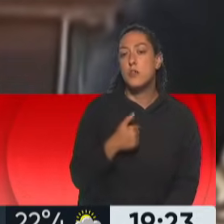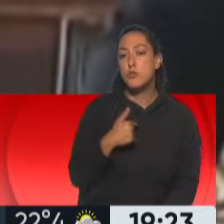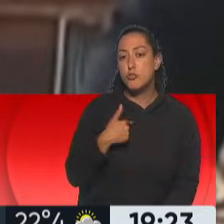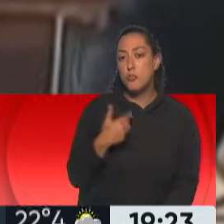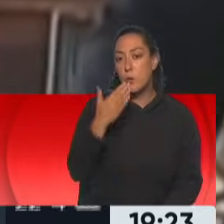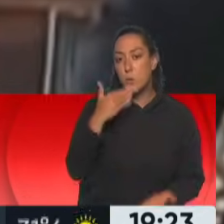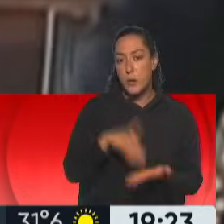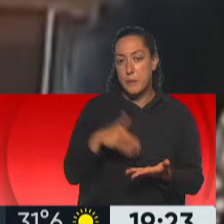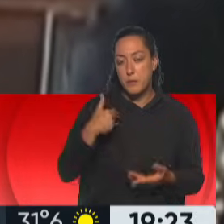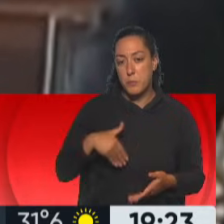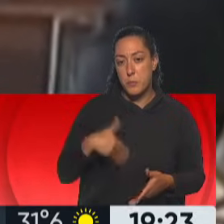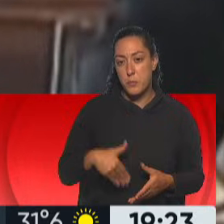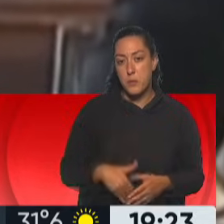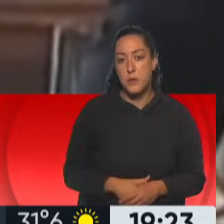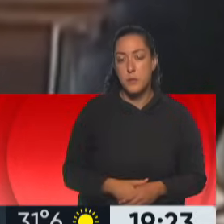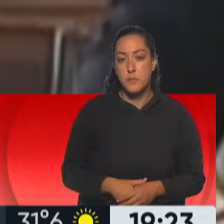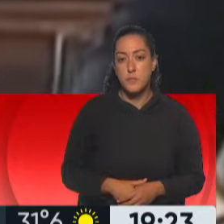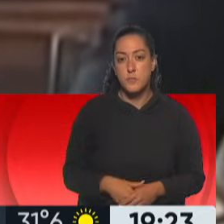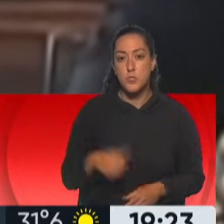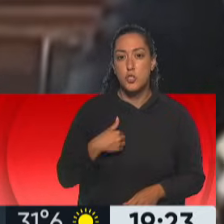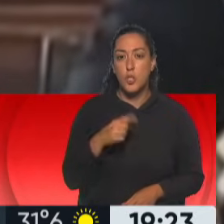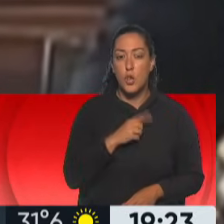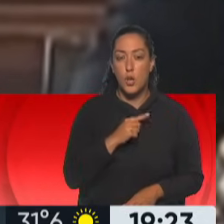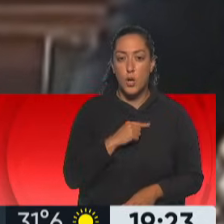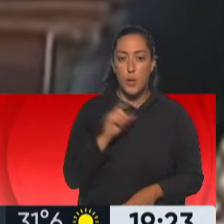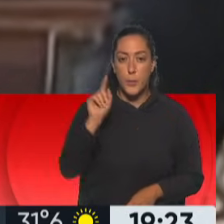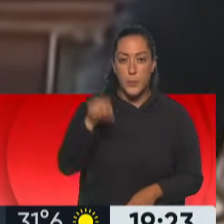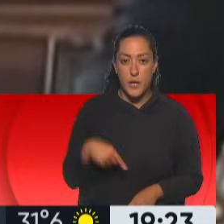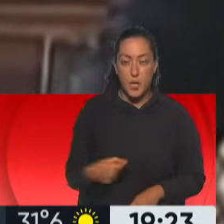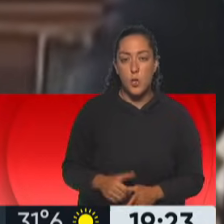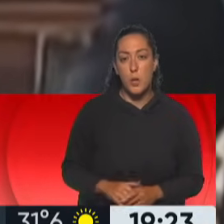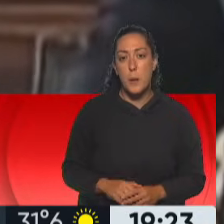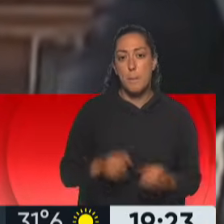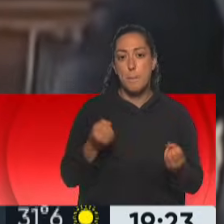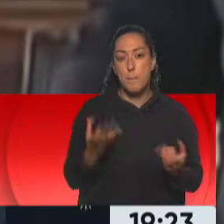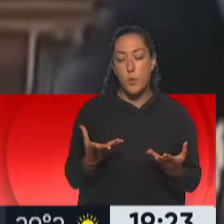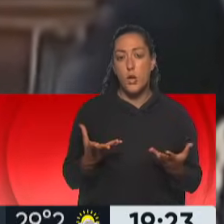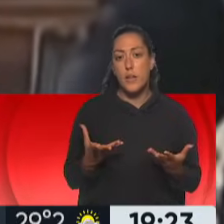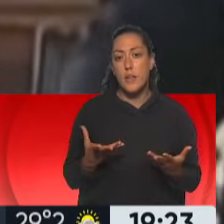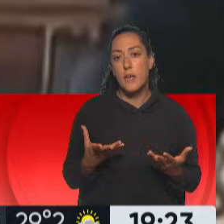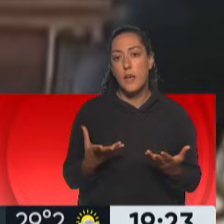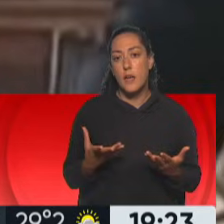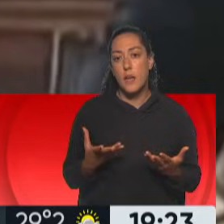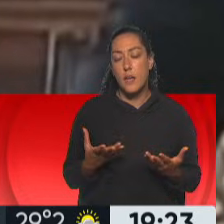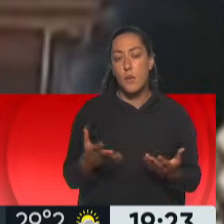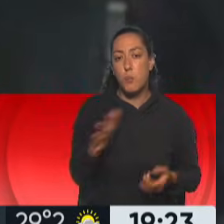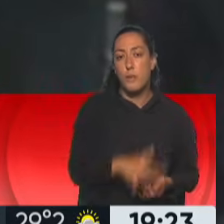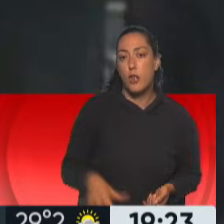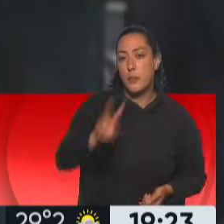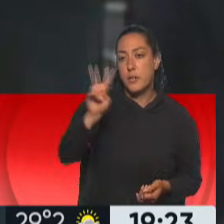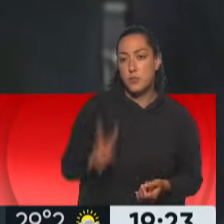juramento. Vengo con dolor por el sufrimiento que se le ha causado al pueblo